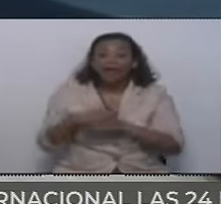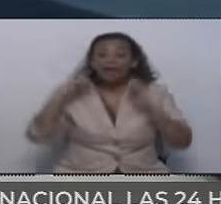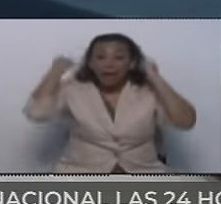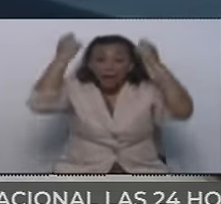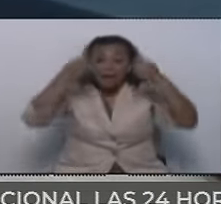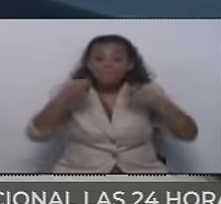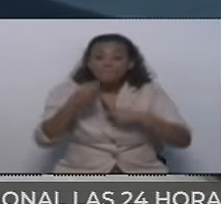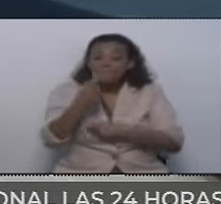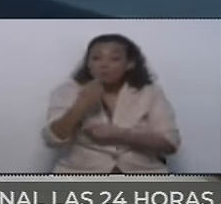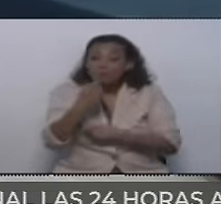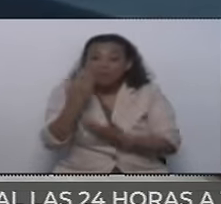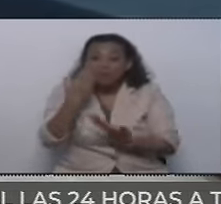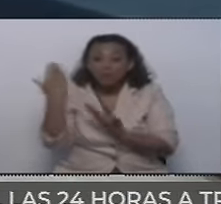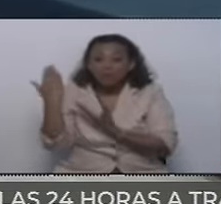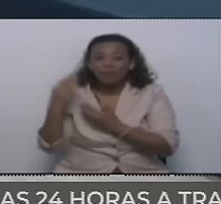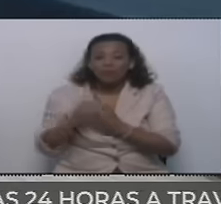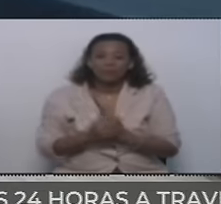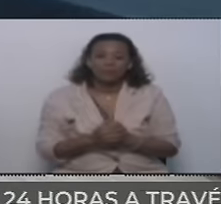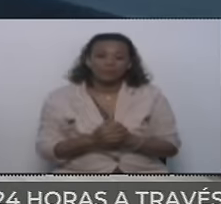Caperucita.